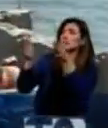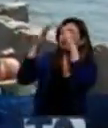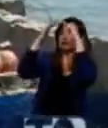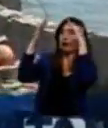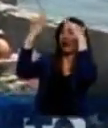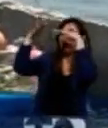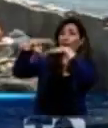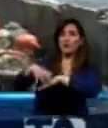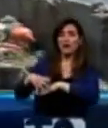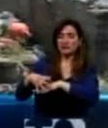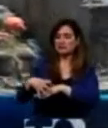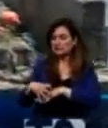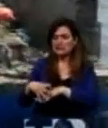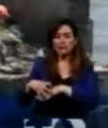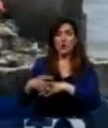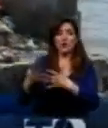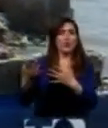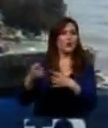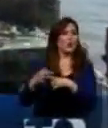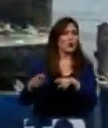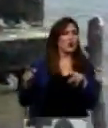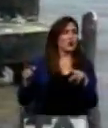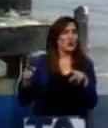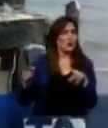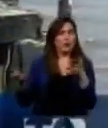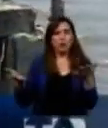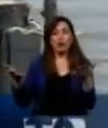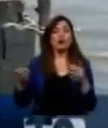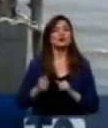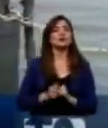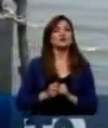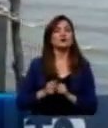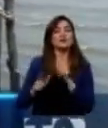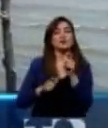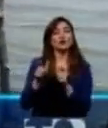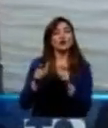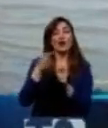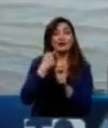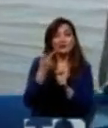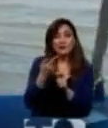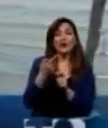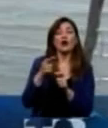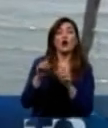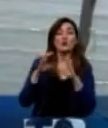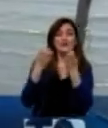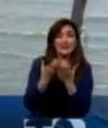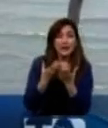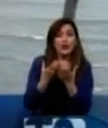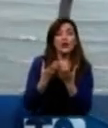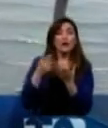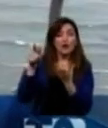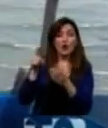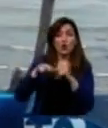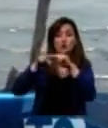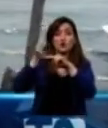afectadas aquel día del terremoto. Según los habitantes, el Comité de Reconstrucción de ese entonces prometió convertir a esta zona en un verdadero